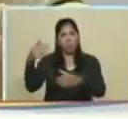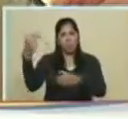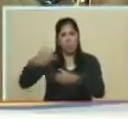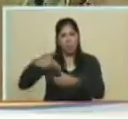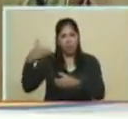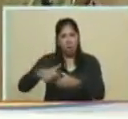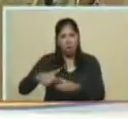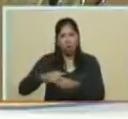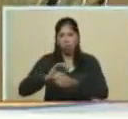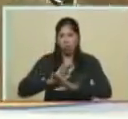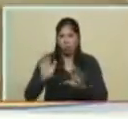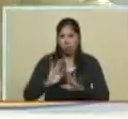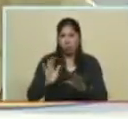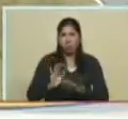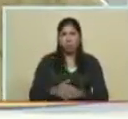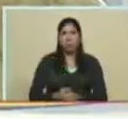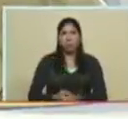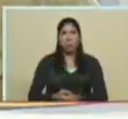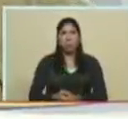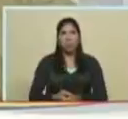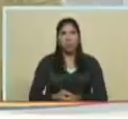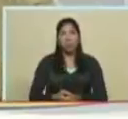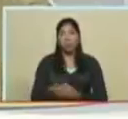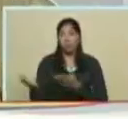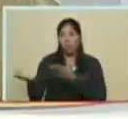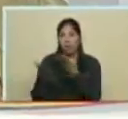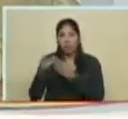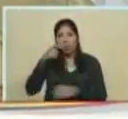al servicio del pueblo.